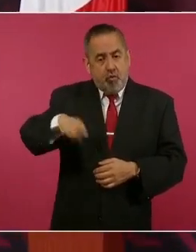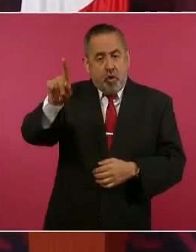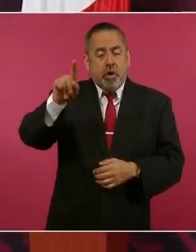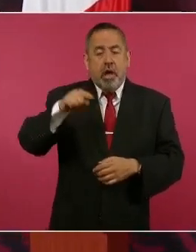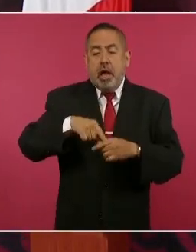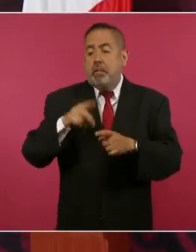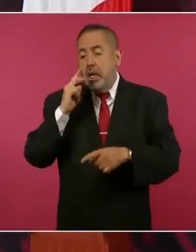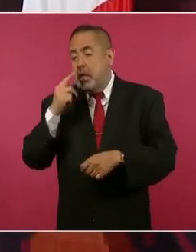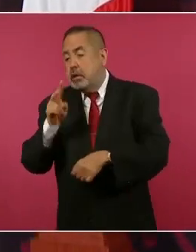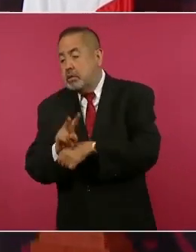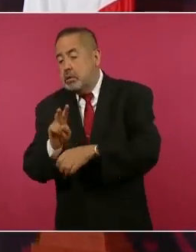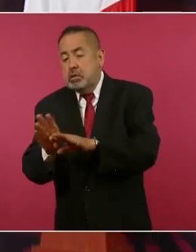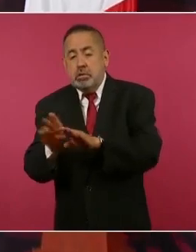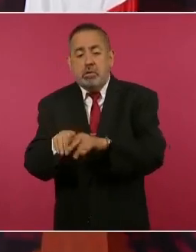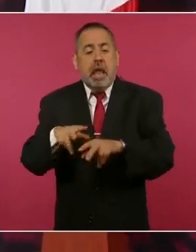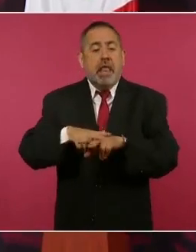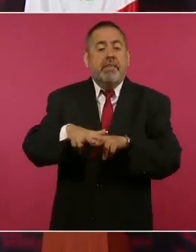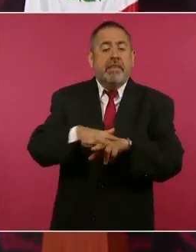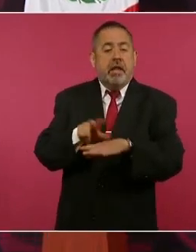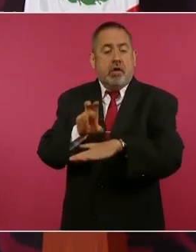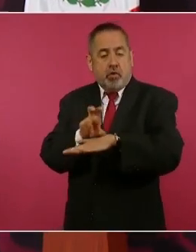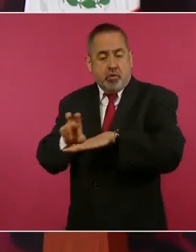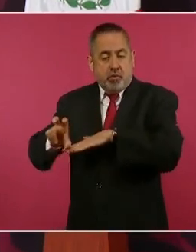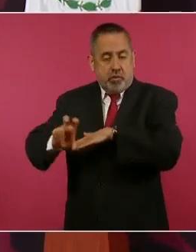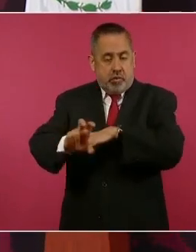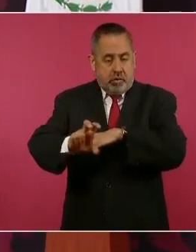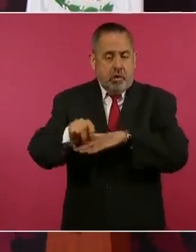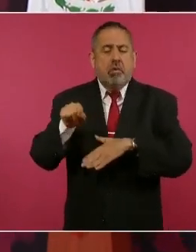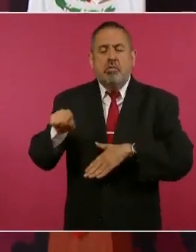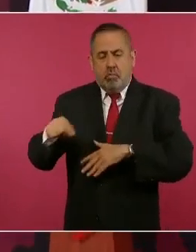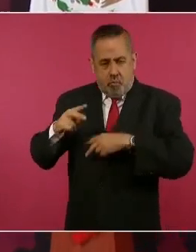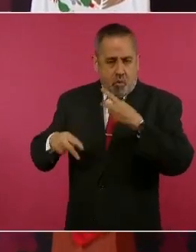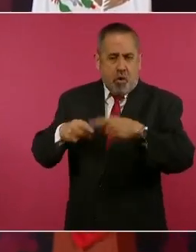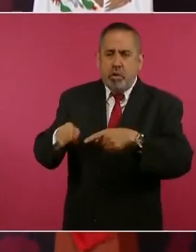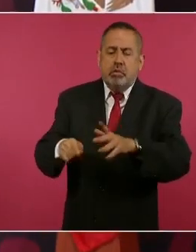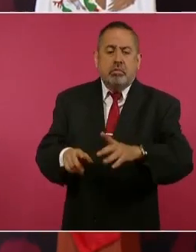la supervisión al Tren Maya,